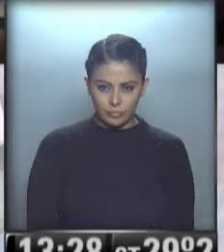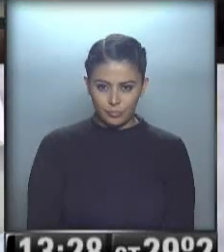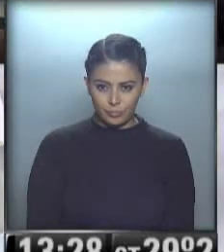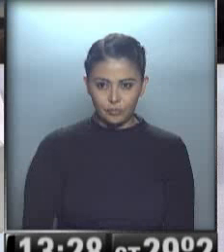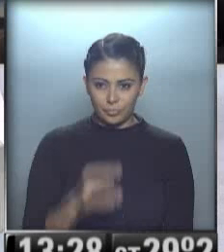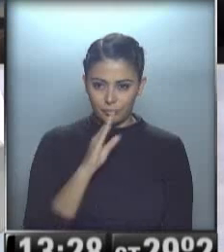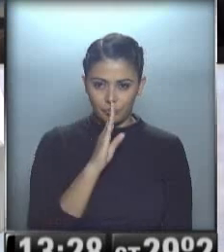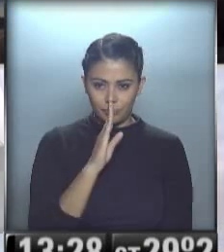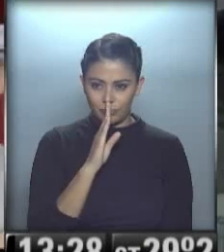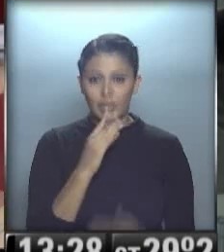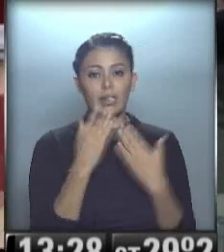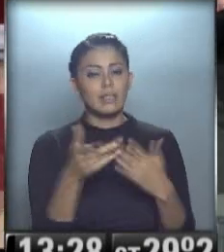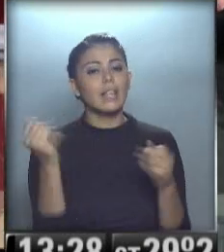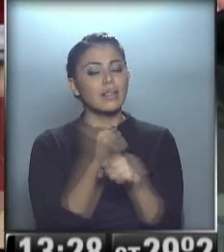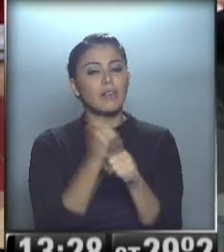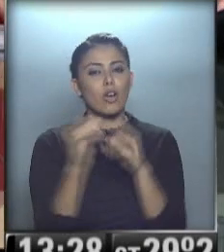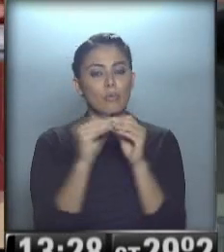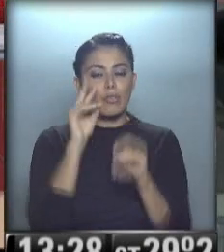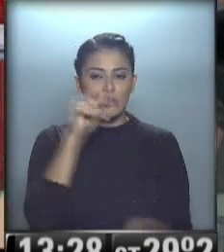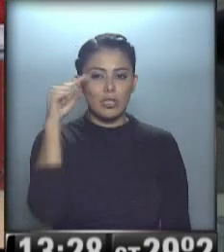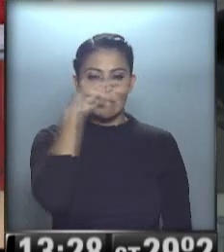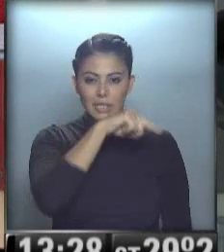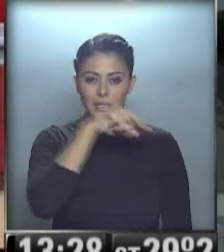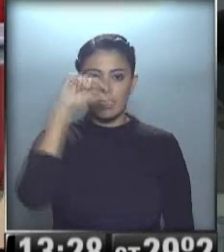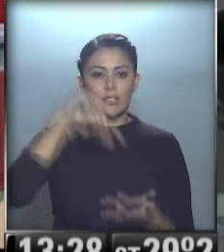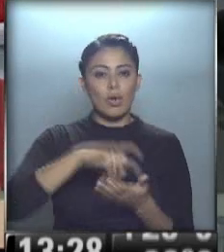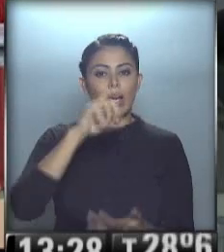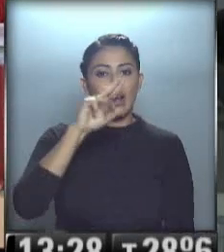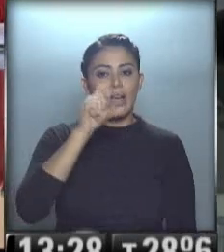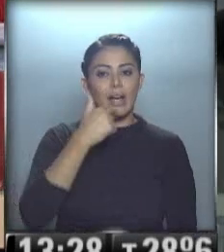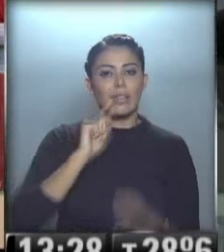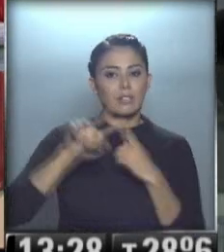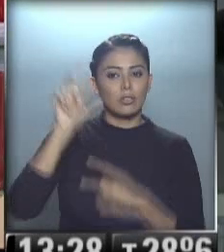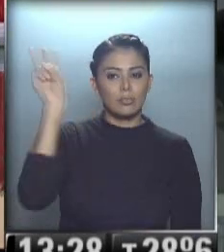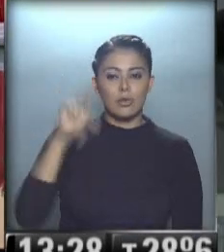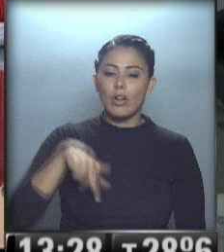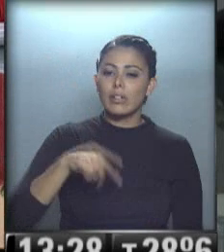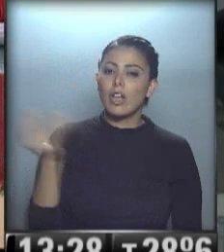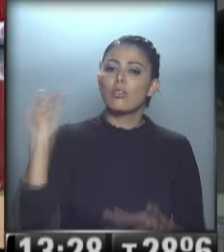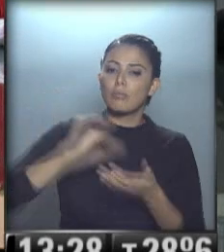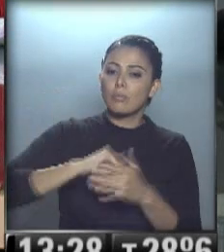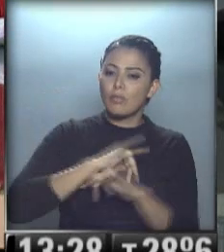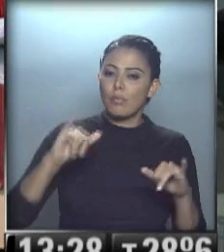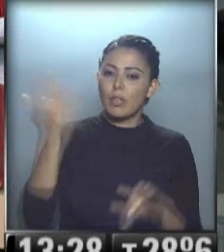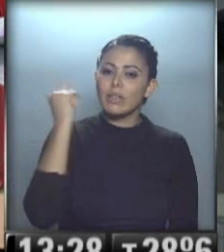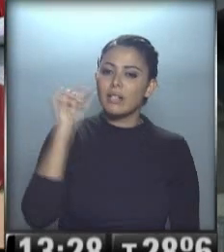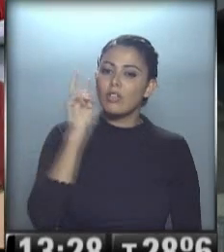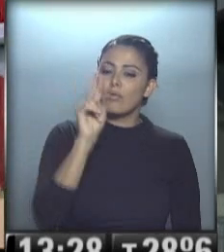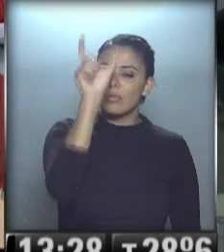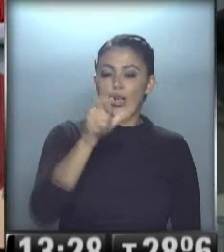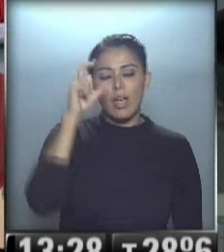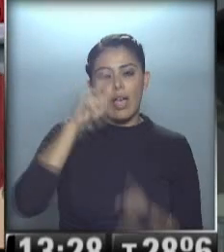gobierno el trabajo del equipo de visión 7 desde Caracas claro vamos a completar la información por la imagen que veíamos recién de este militar